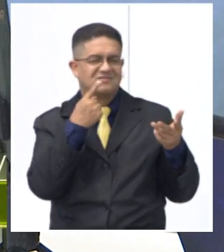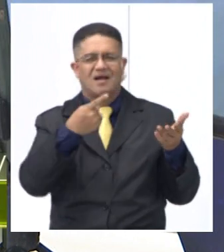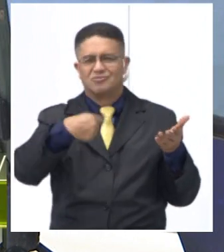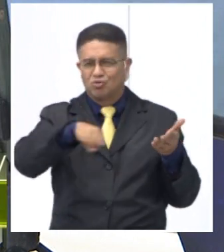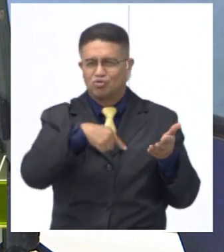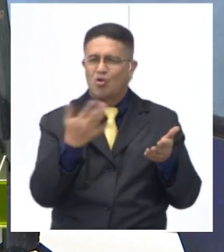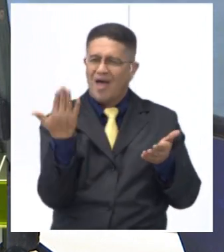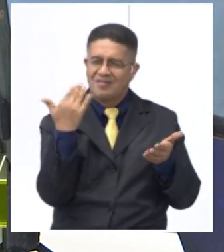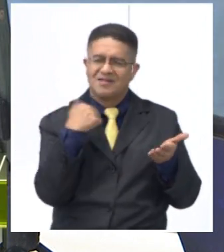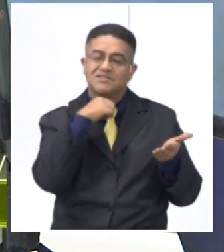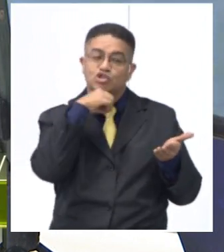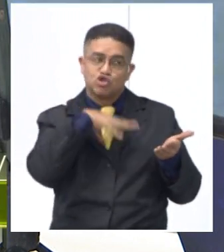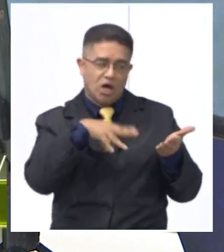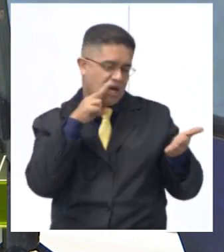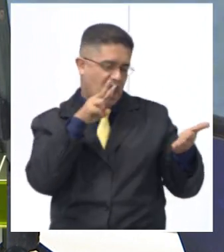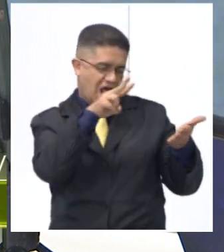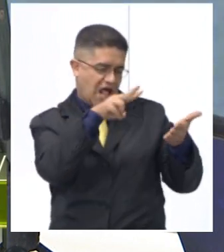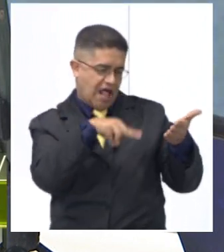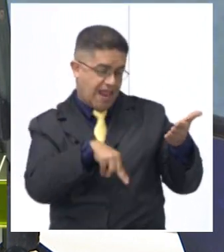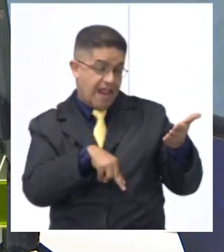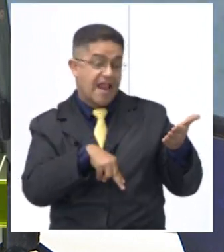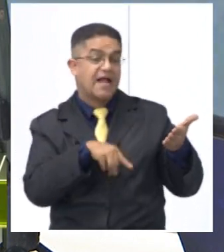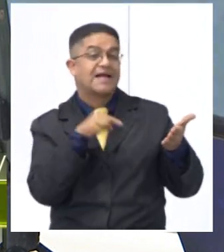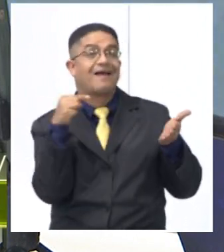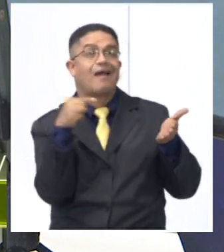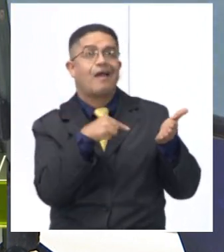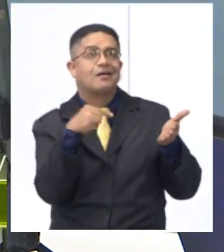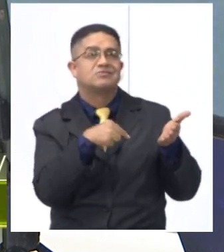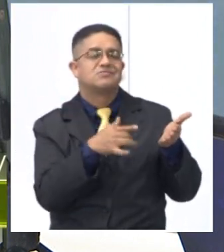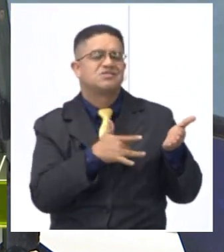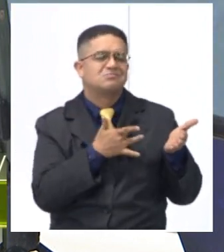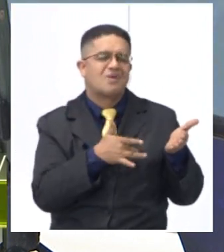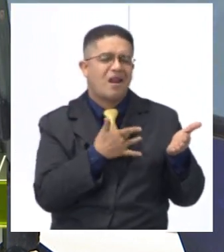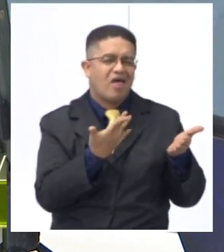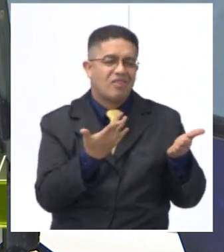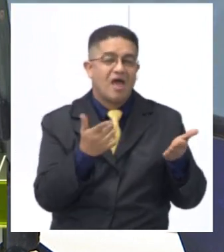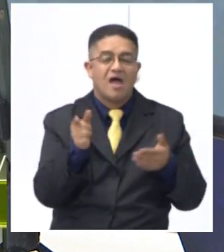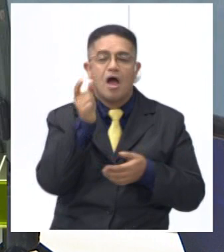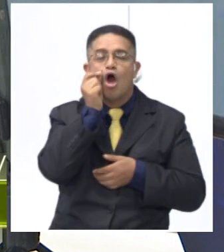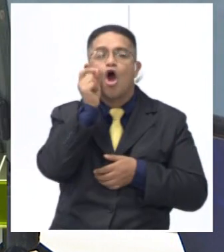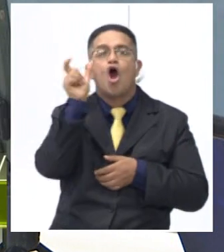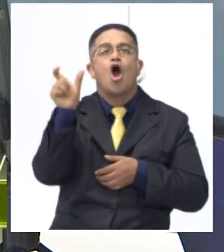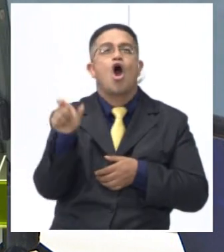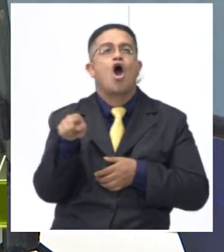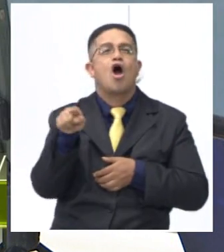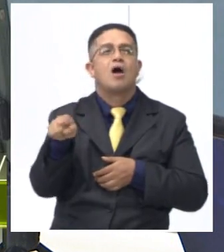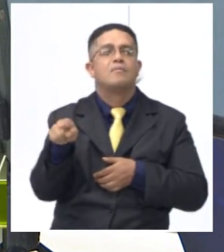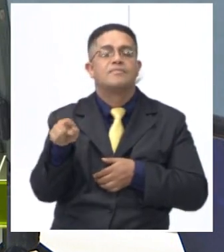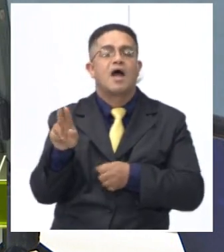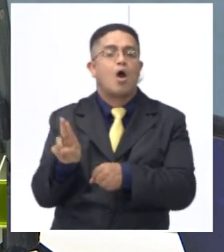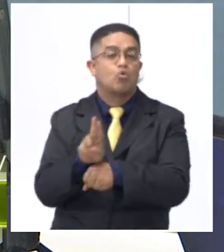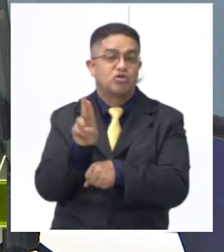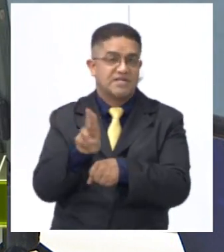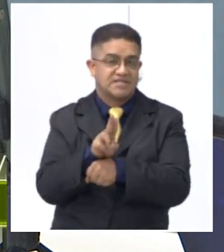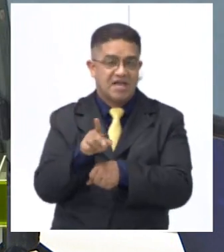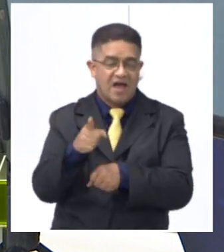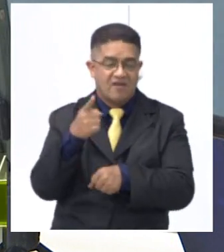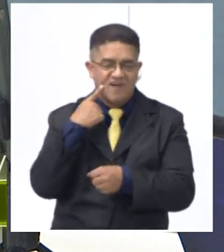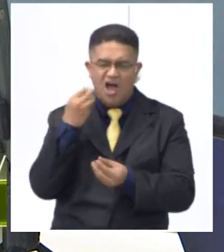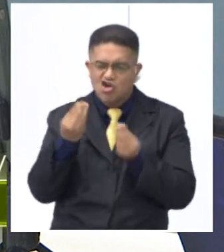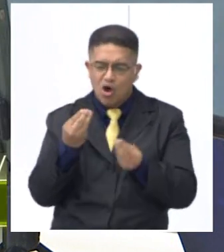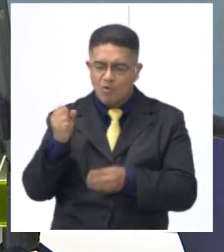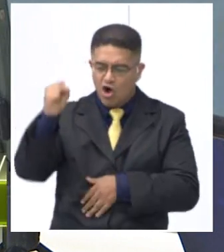muchísima historia y muchos casos, fue inspirada en la lanceta que utilizaba Jenner para vacunar o para